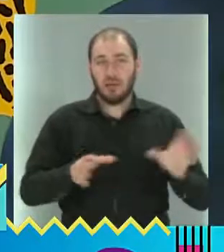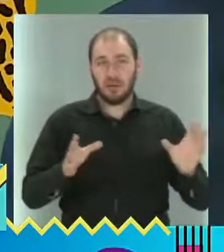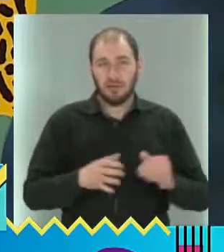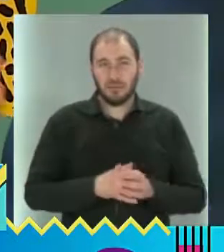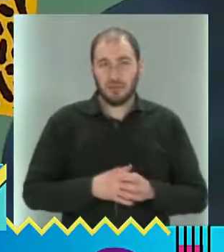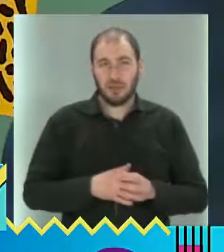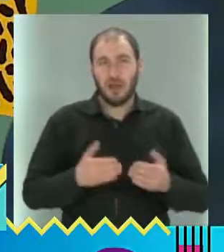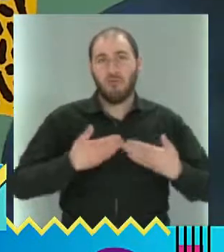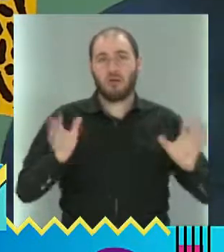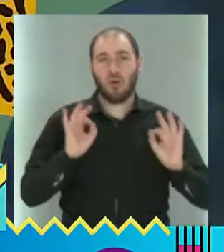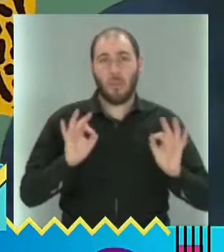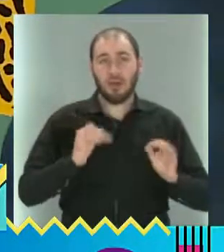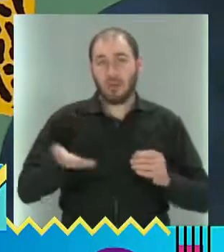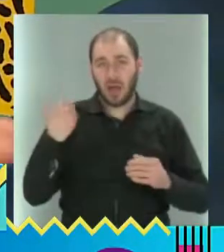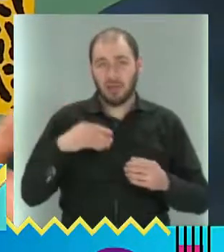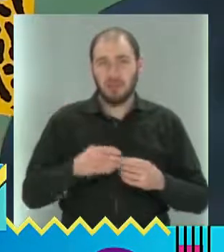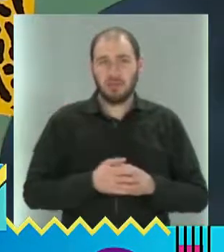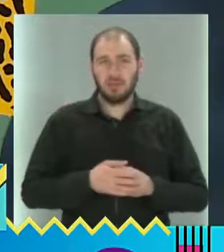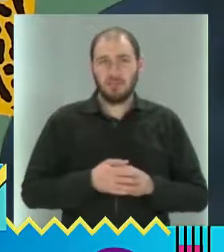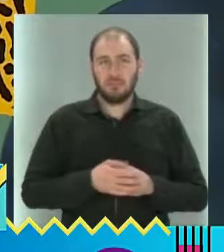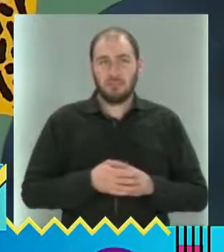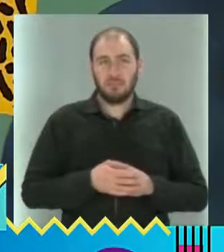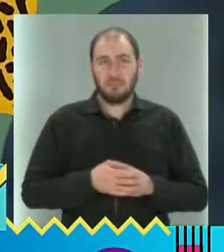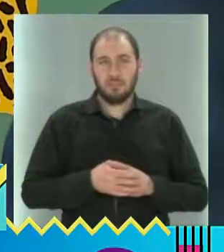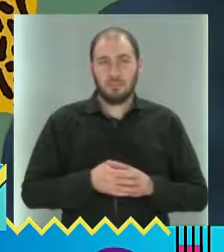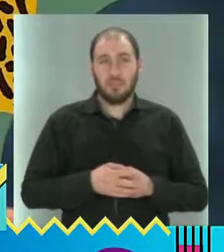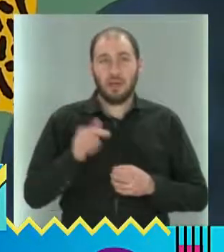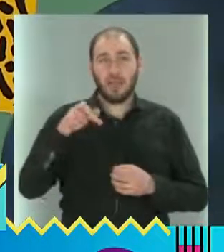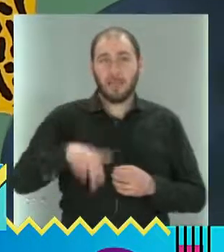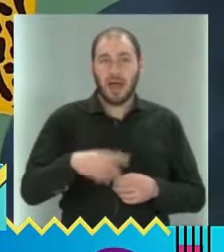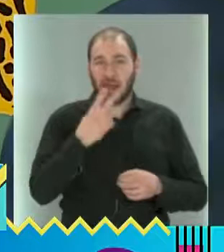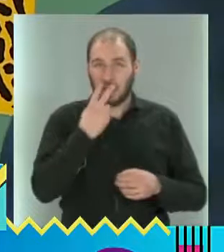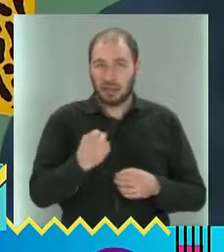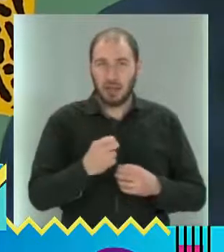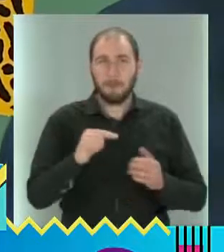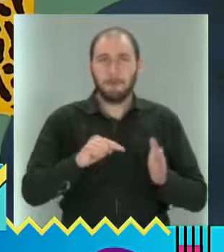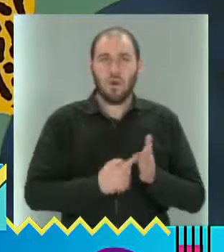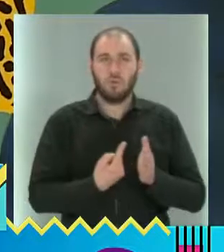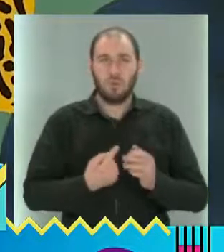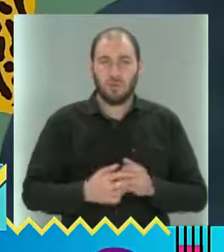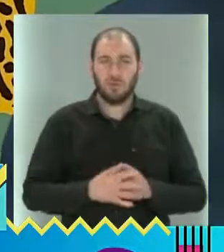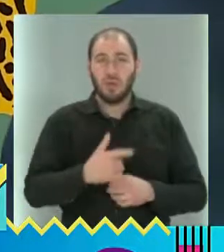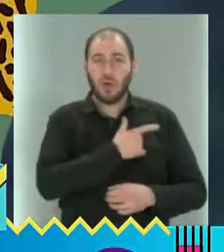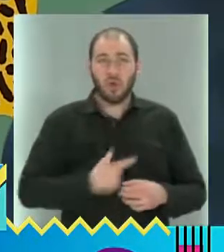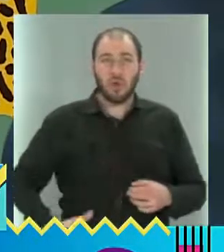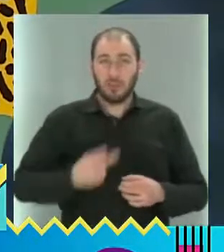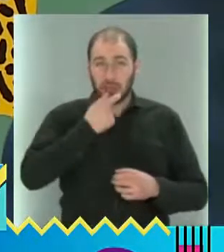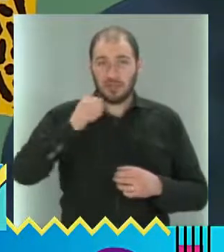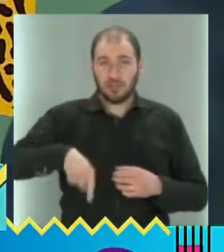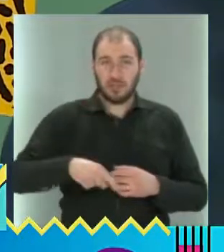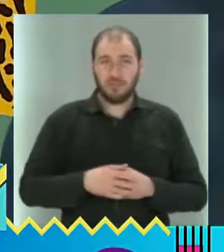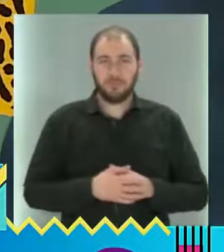la apertura total que en su momento se dio. La política energética ha sido uno de los puntos donde el gobierno de la provincia